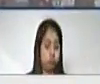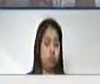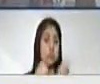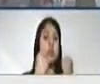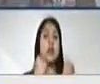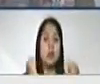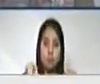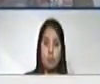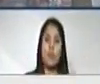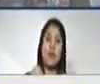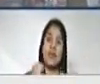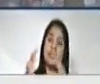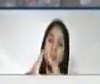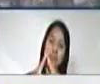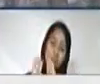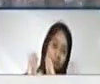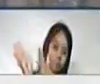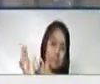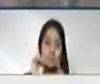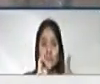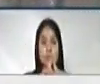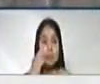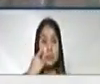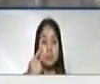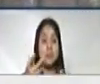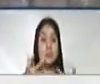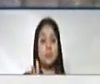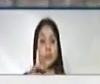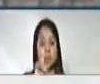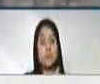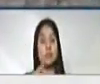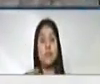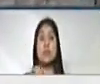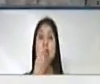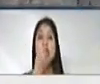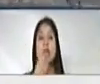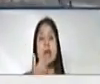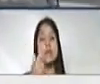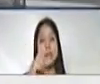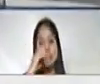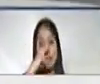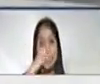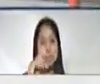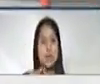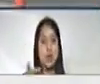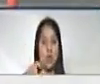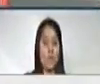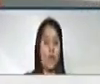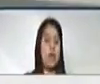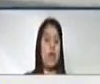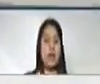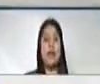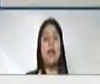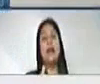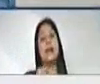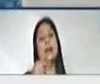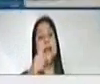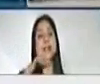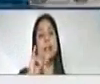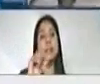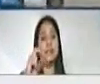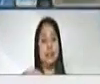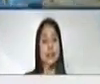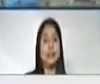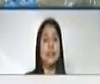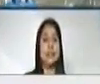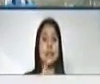policía, aspectos de seguridad, Ejército de Guatemala, pero también muy importante, los maestros, tanto público y privado